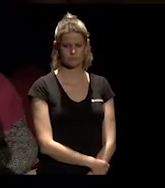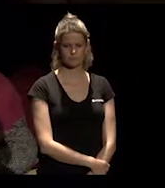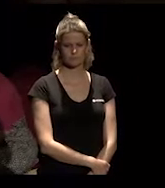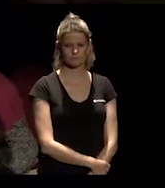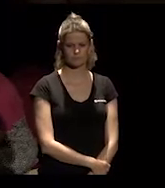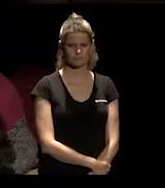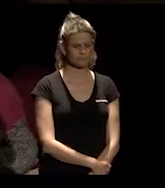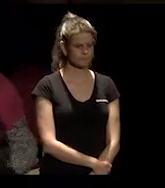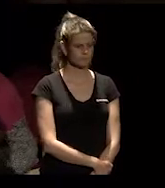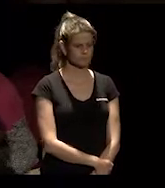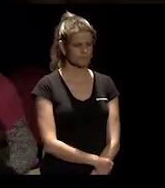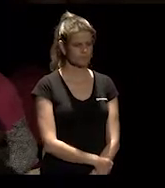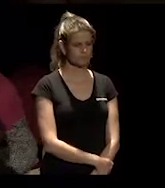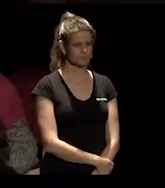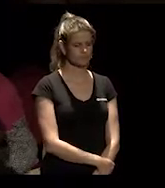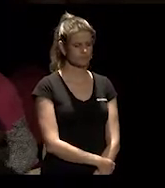Sino dardos.